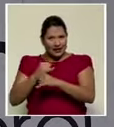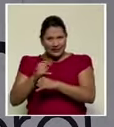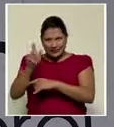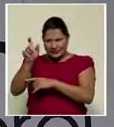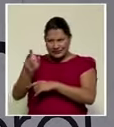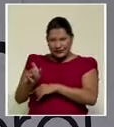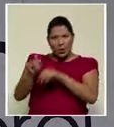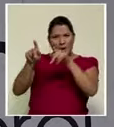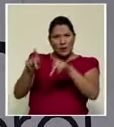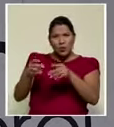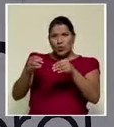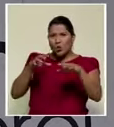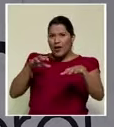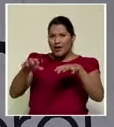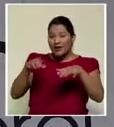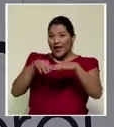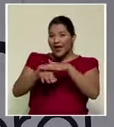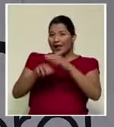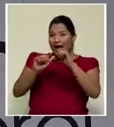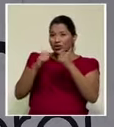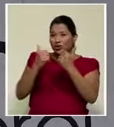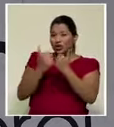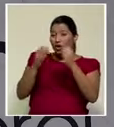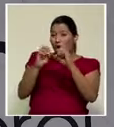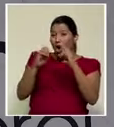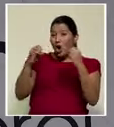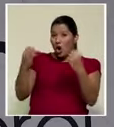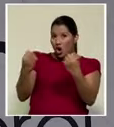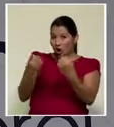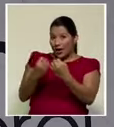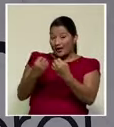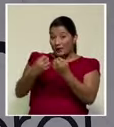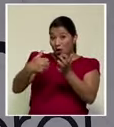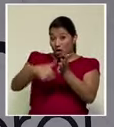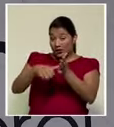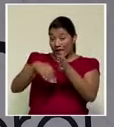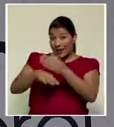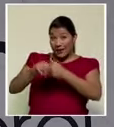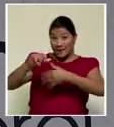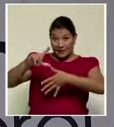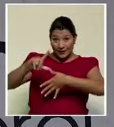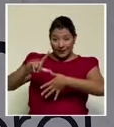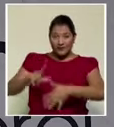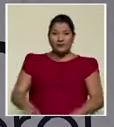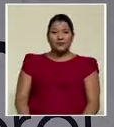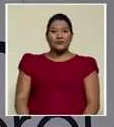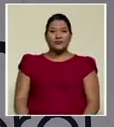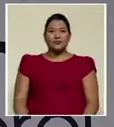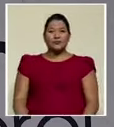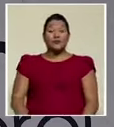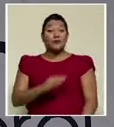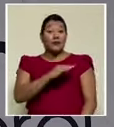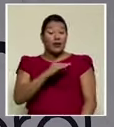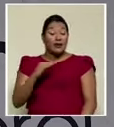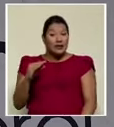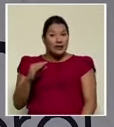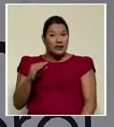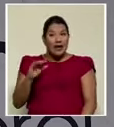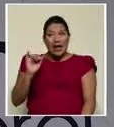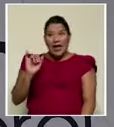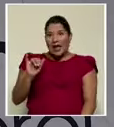activa en las asociaciones de organismos electorales de América Latina. Y esto